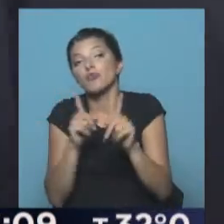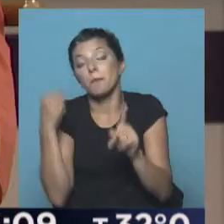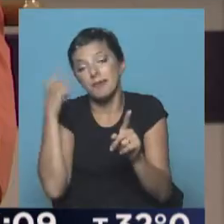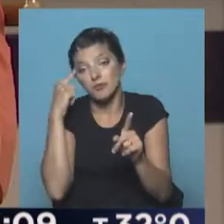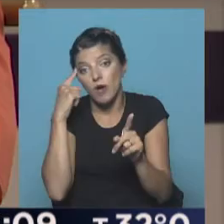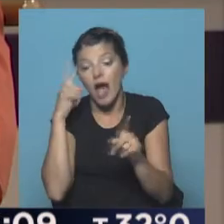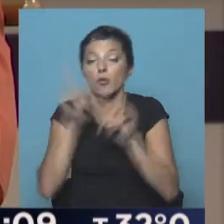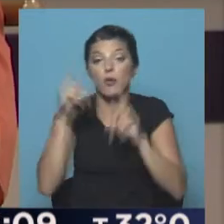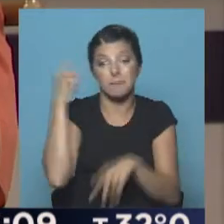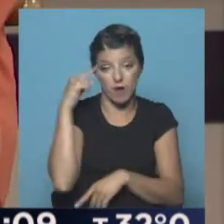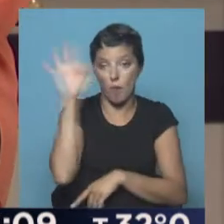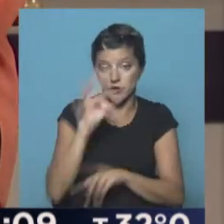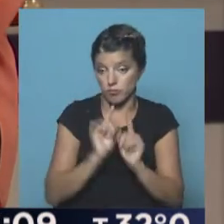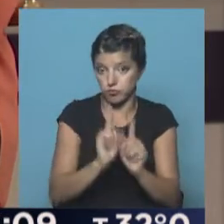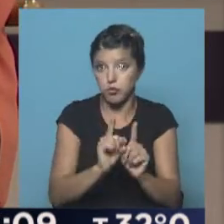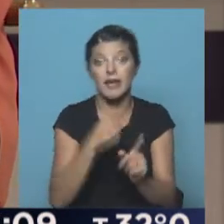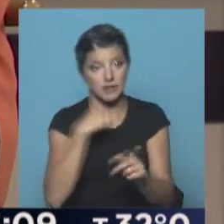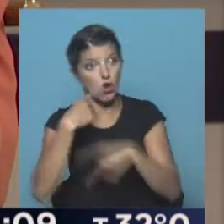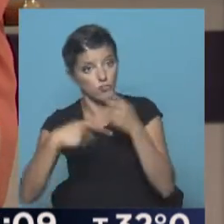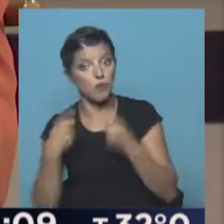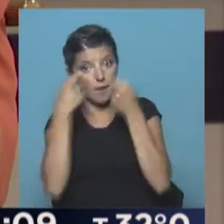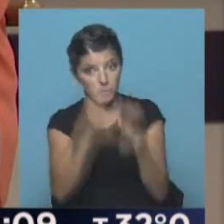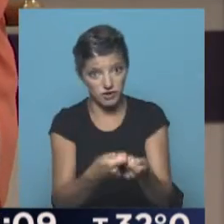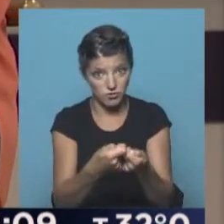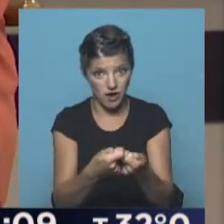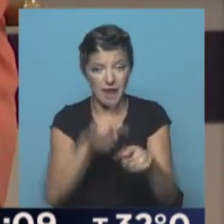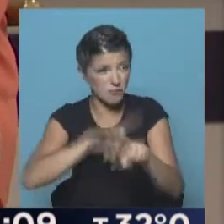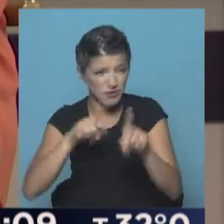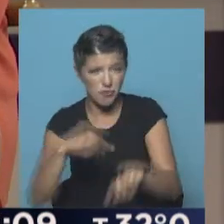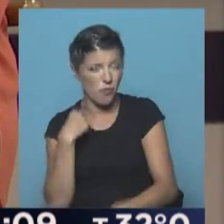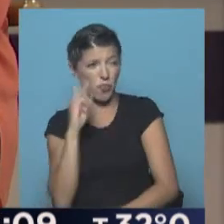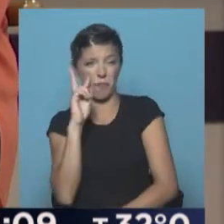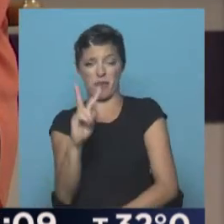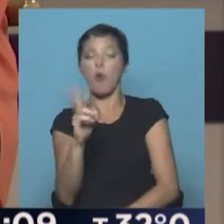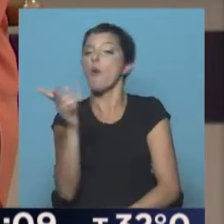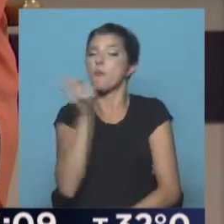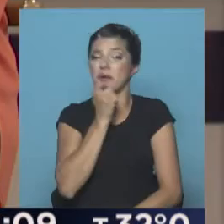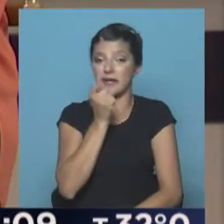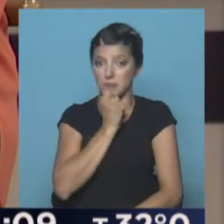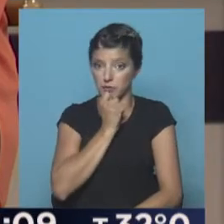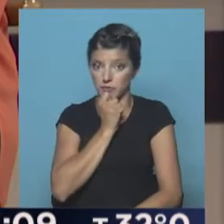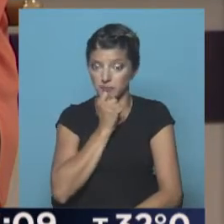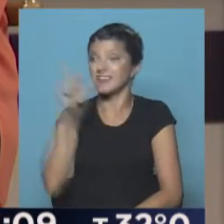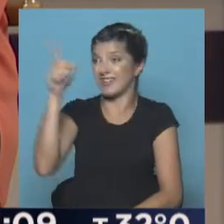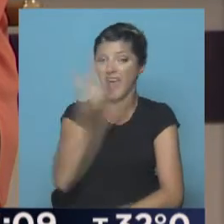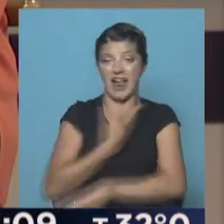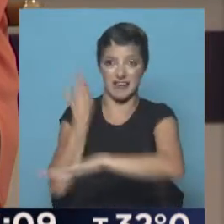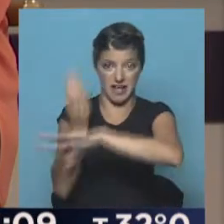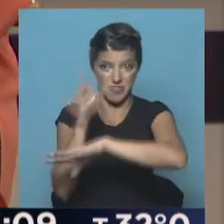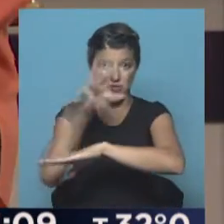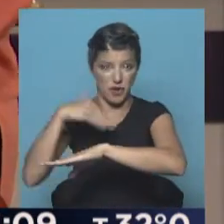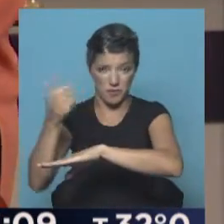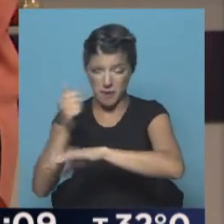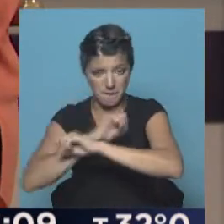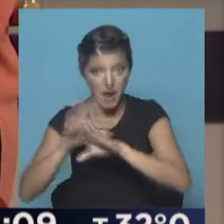nadie cambie de opinión respecto de querer votarlos después del desastre a cielo abierto que es la gestión en Roma, no así